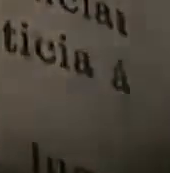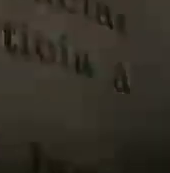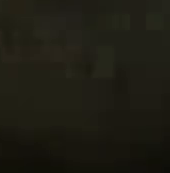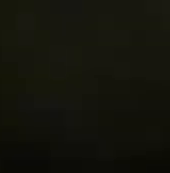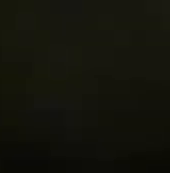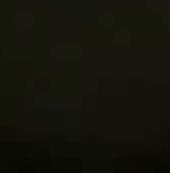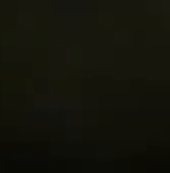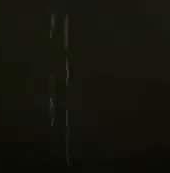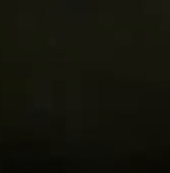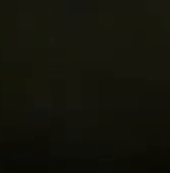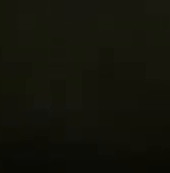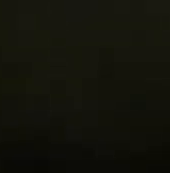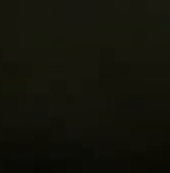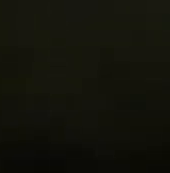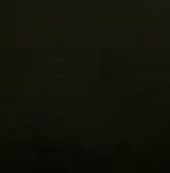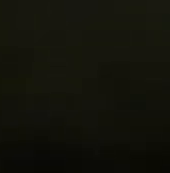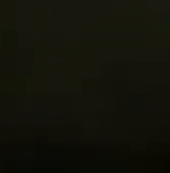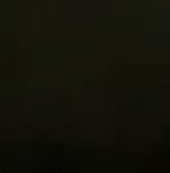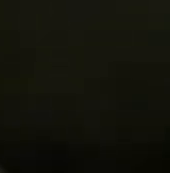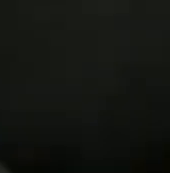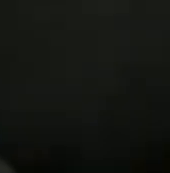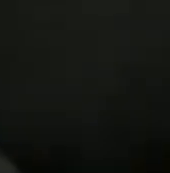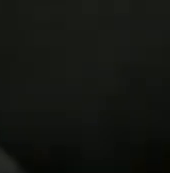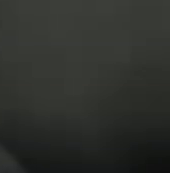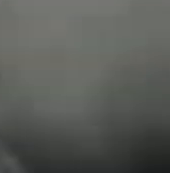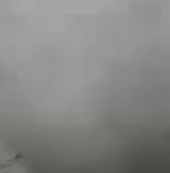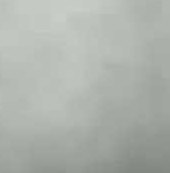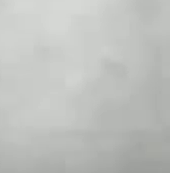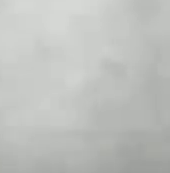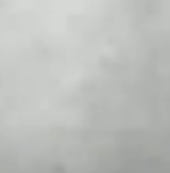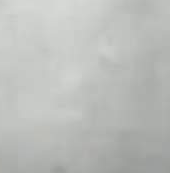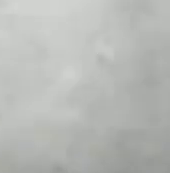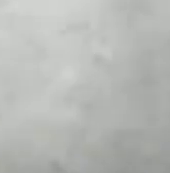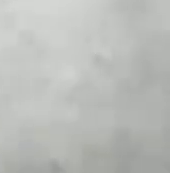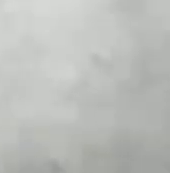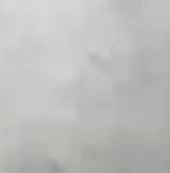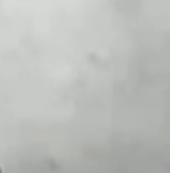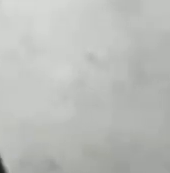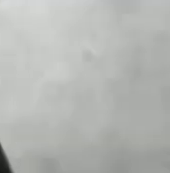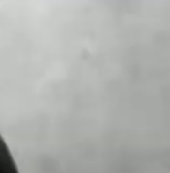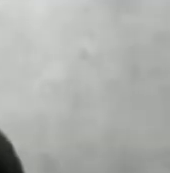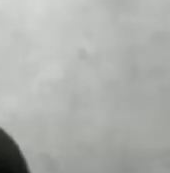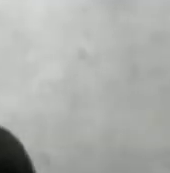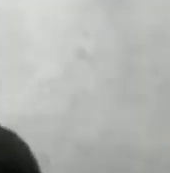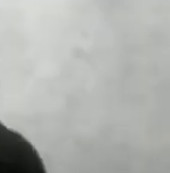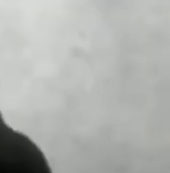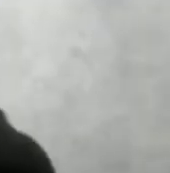la que el cura Hidalgo reunió a sus feligreses la mañana del 16 de septiembre, fuera